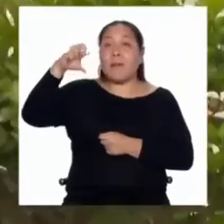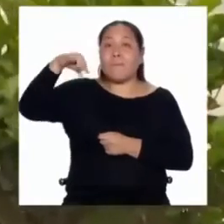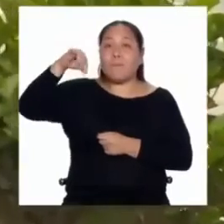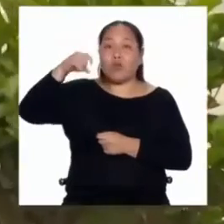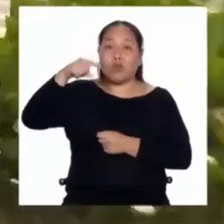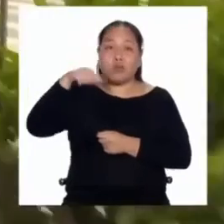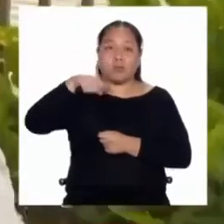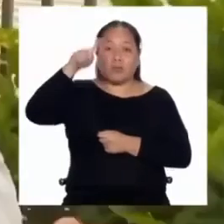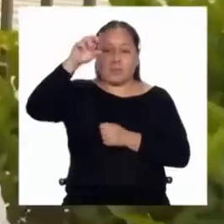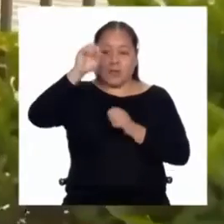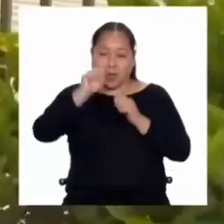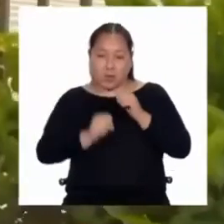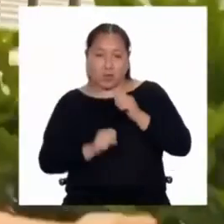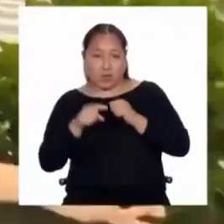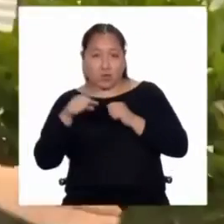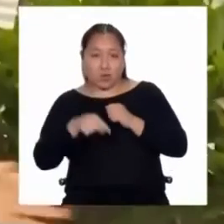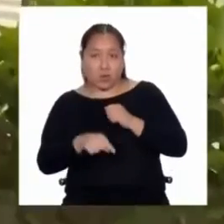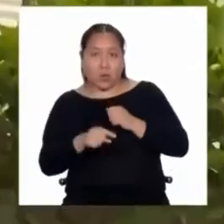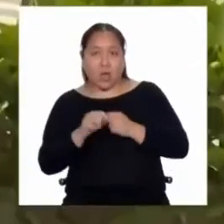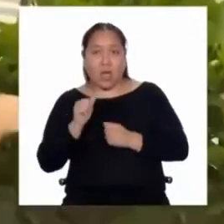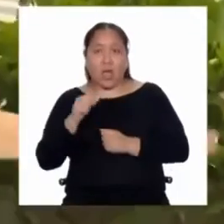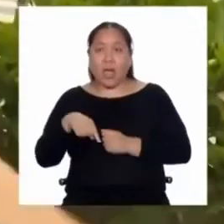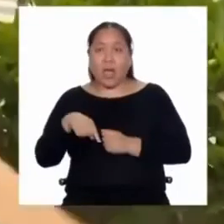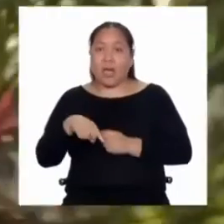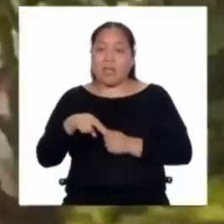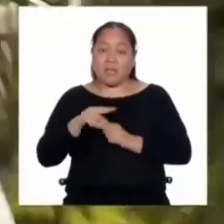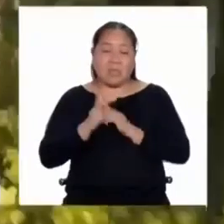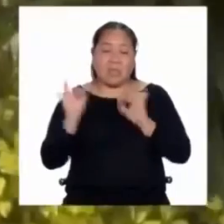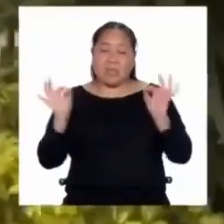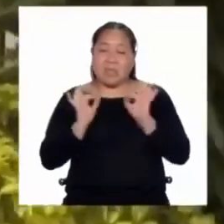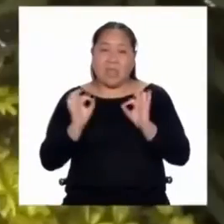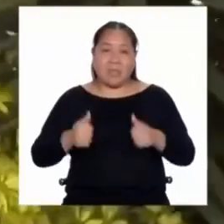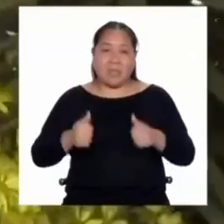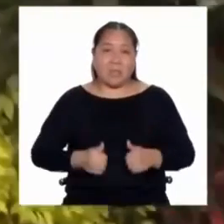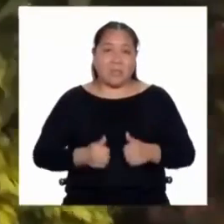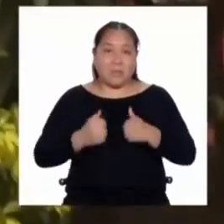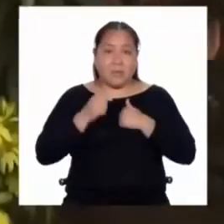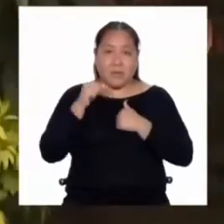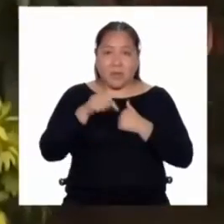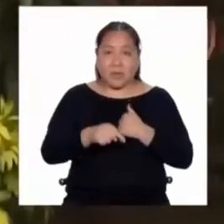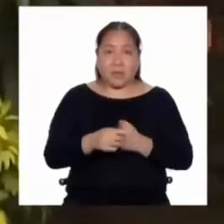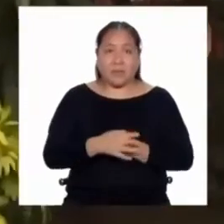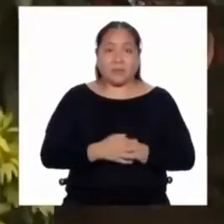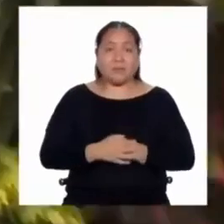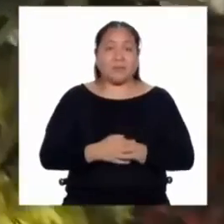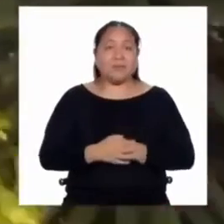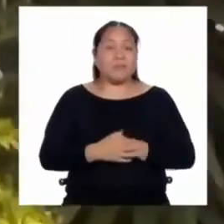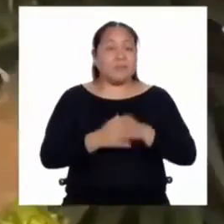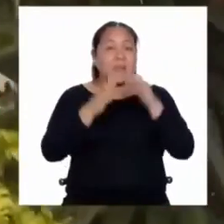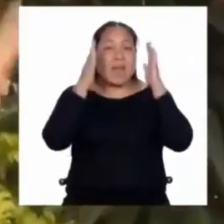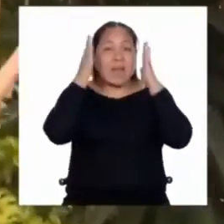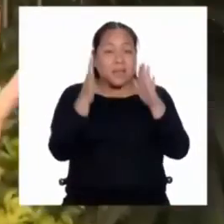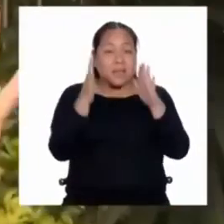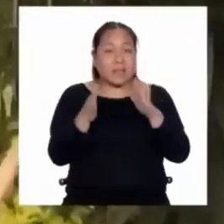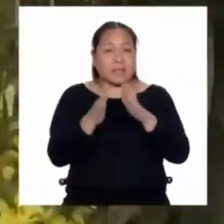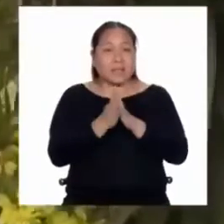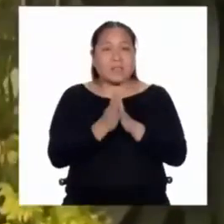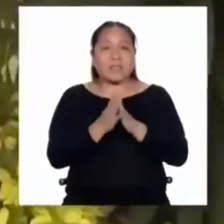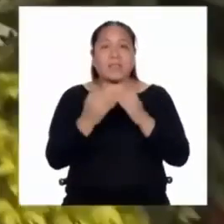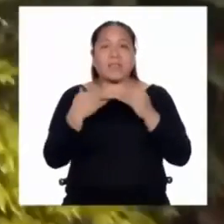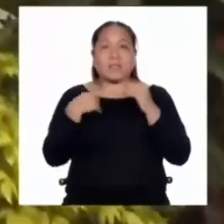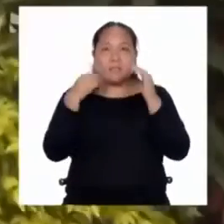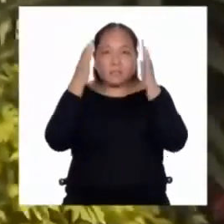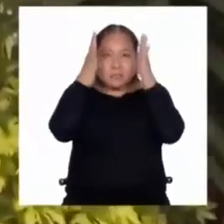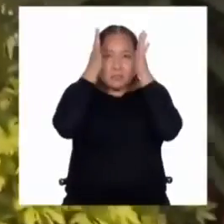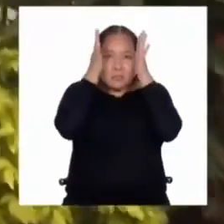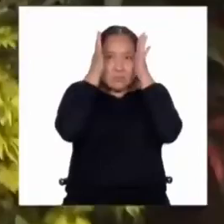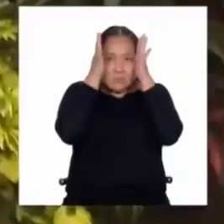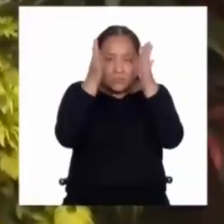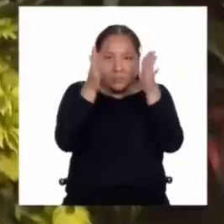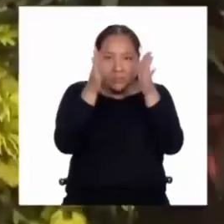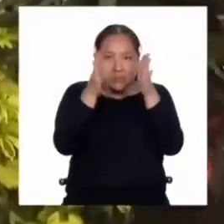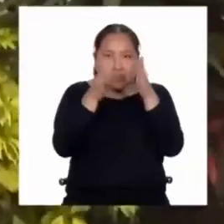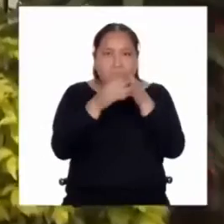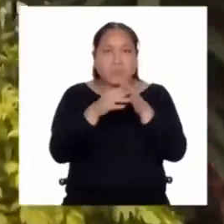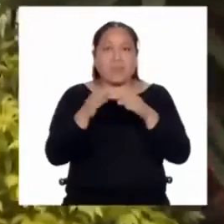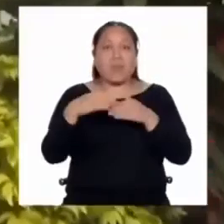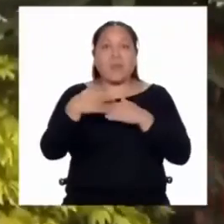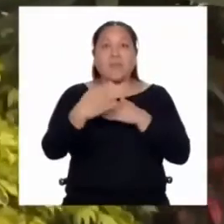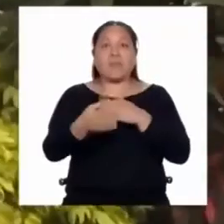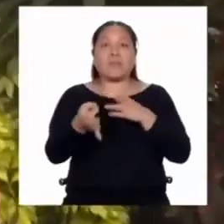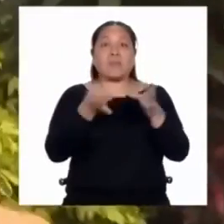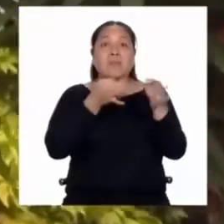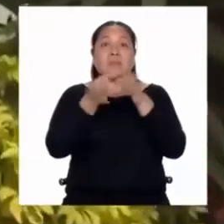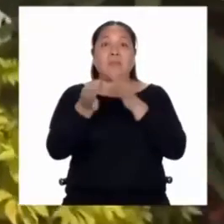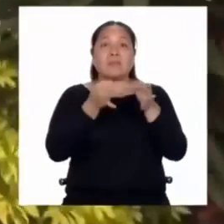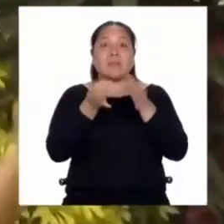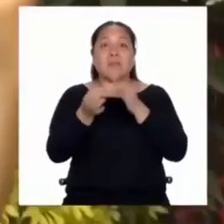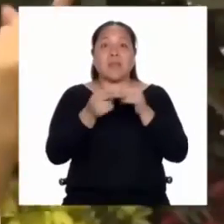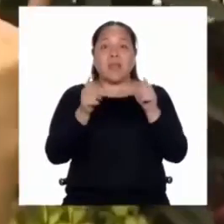está la Antártida, el polo sur que está deshabitado. Pero ahora presta mucha atención y ten tus 5 sentidos al máximo, porque a continuación